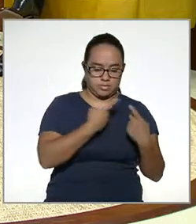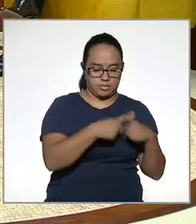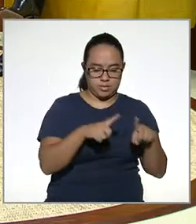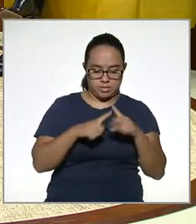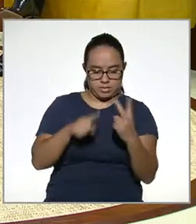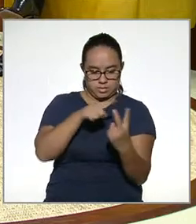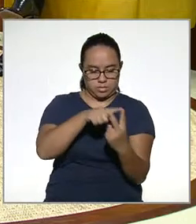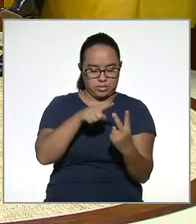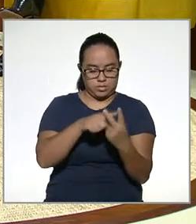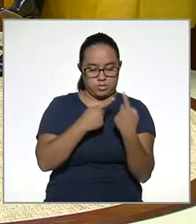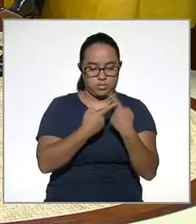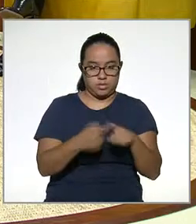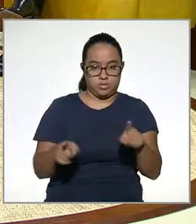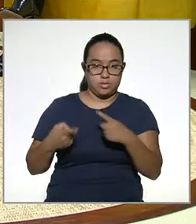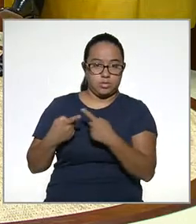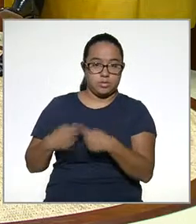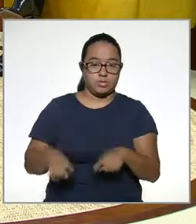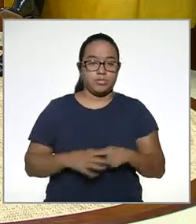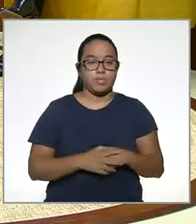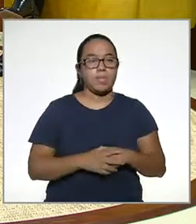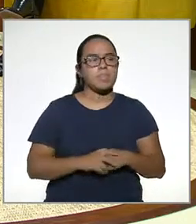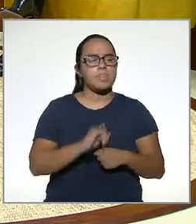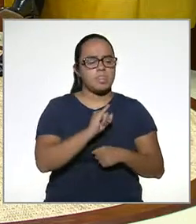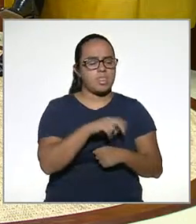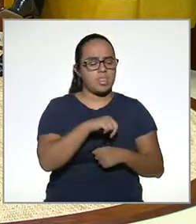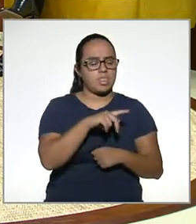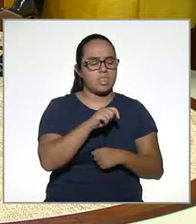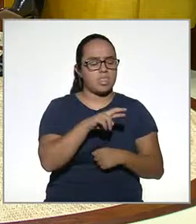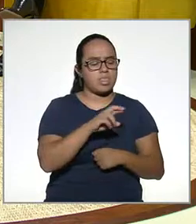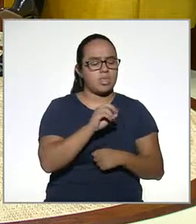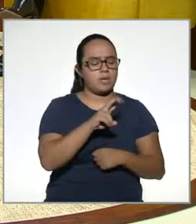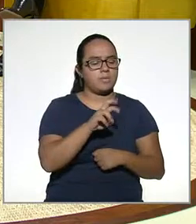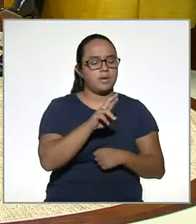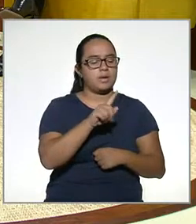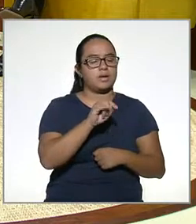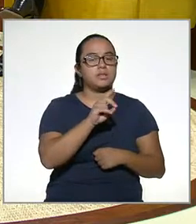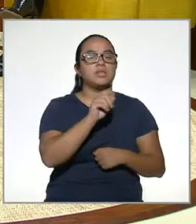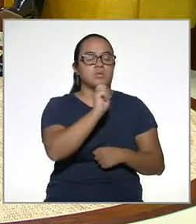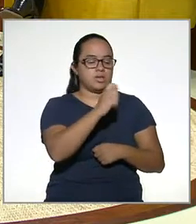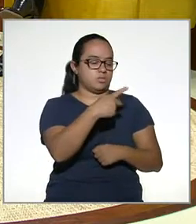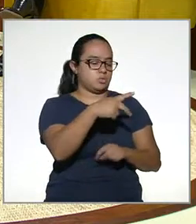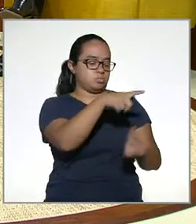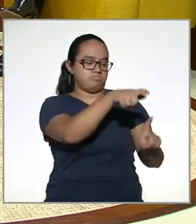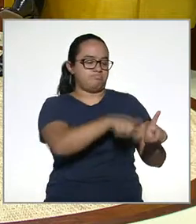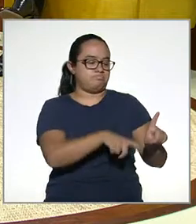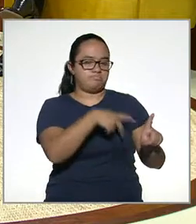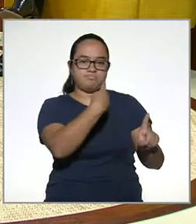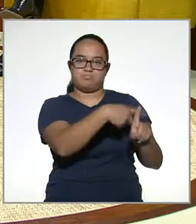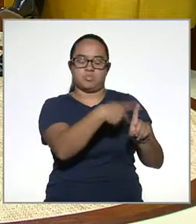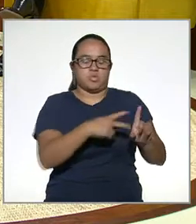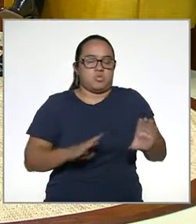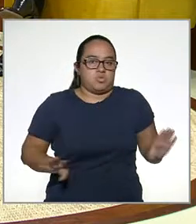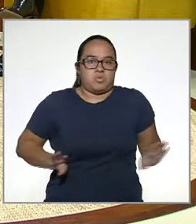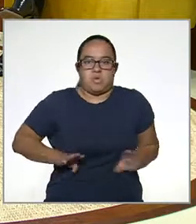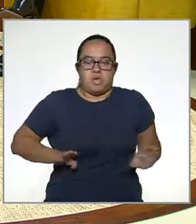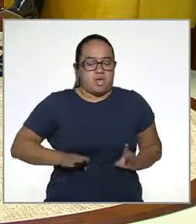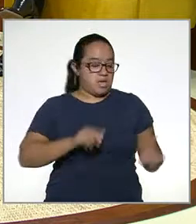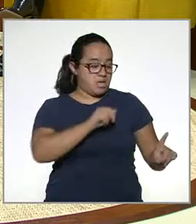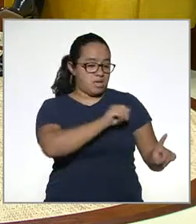dos cosas, la introversión tiene que ver más con su ser, es un rasgo de carácter.